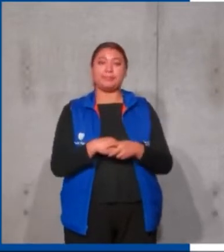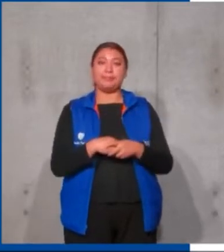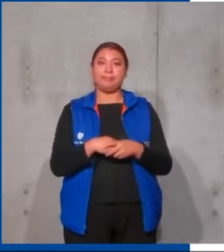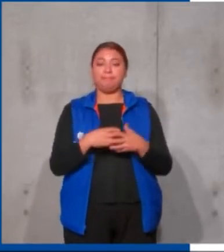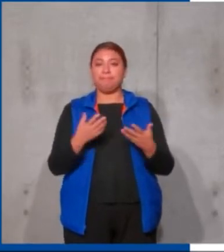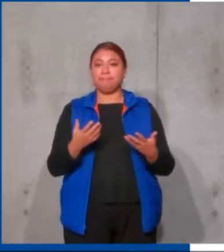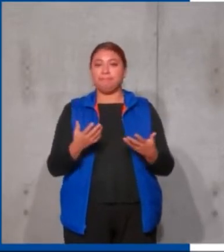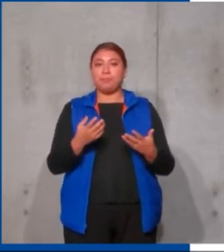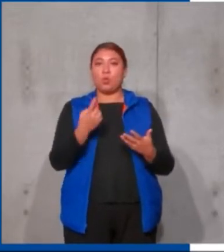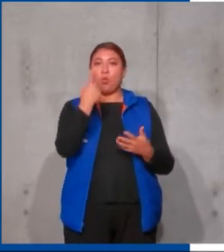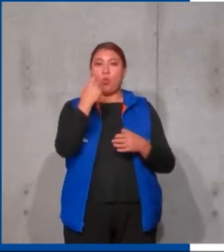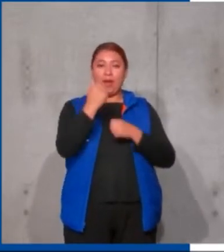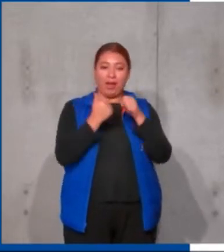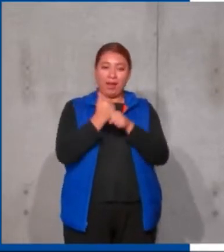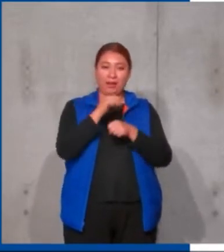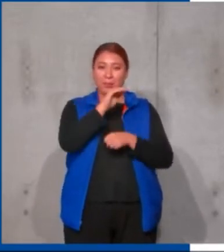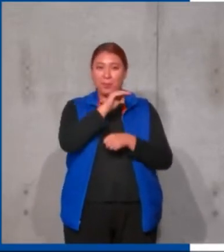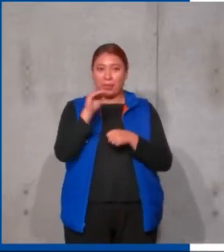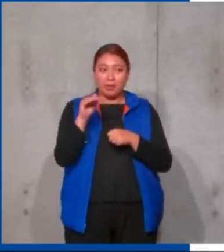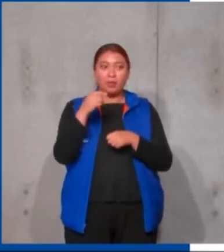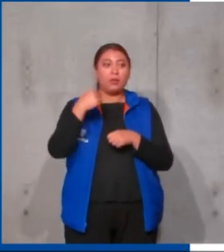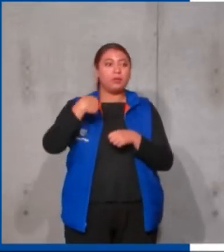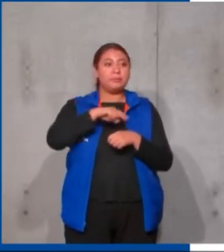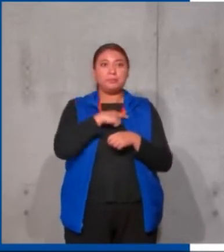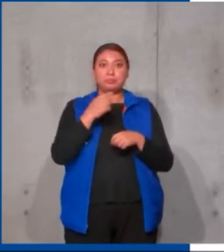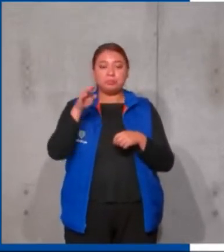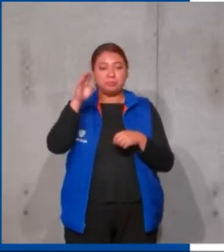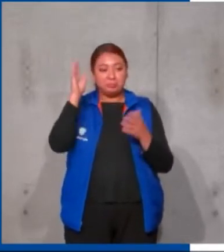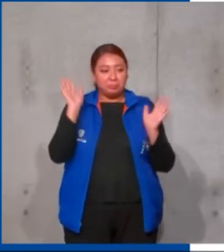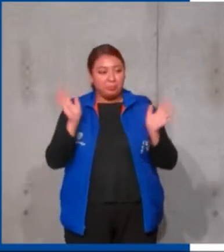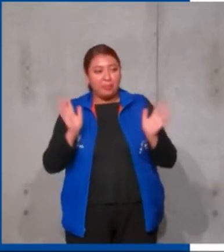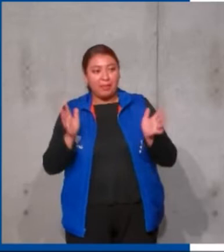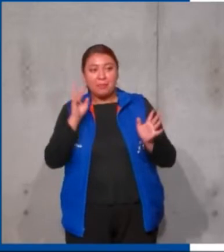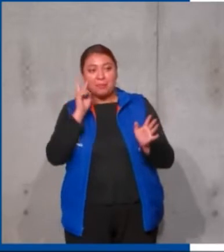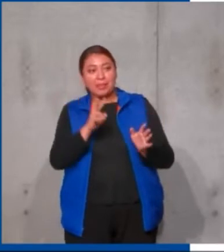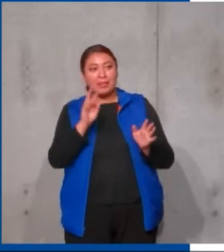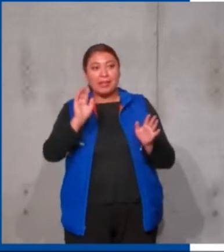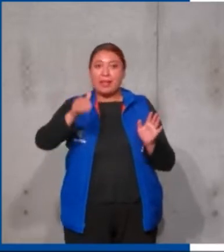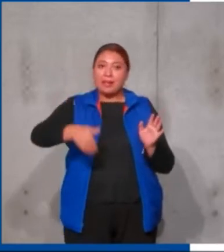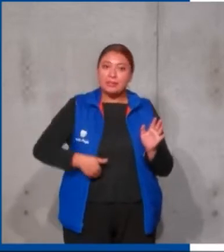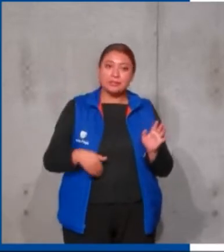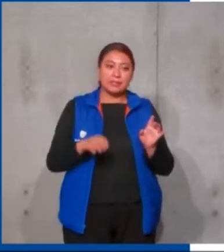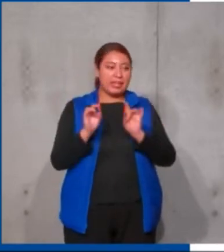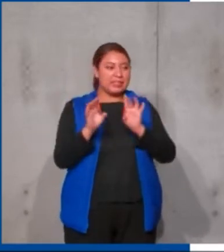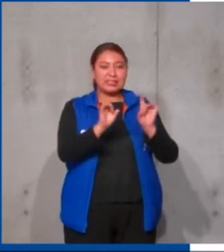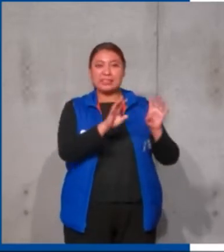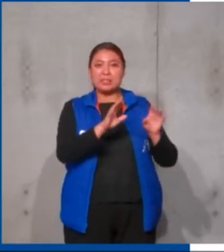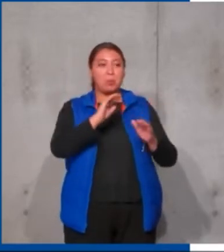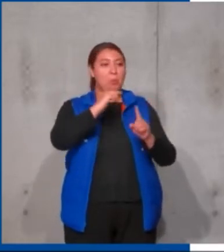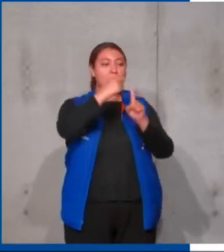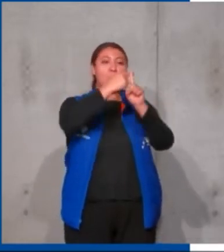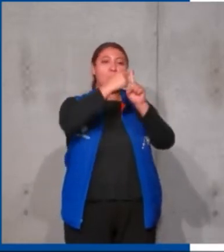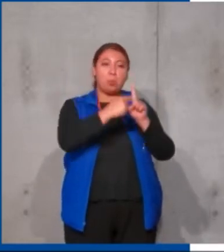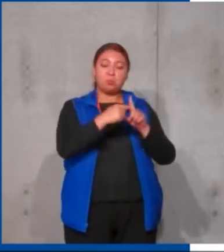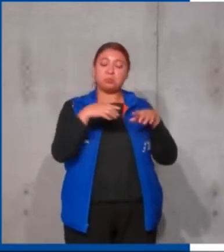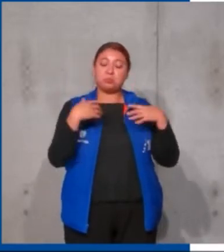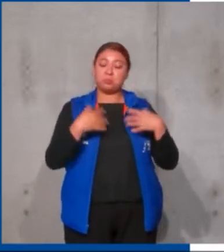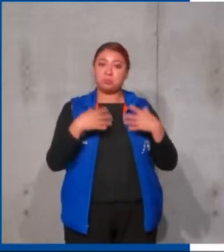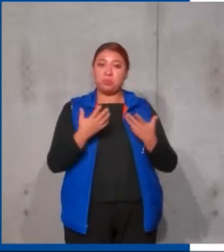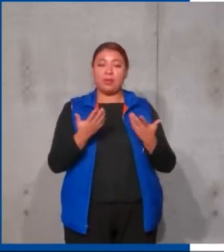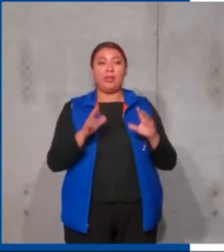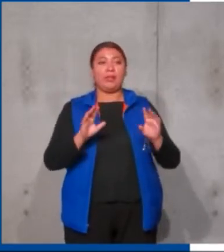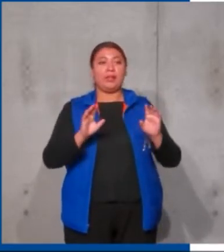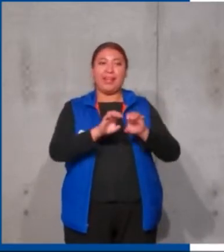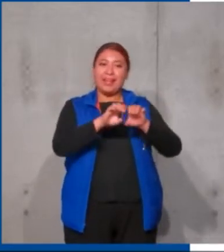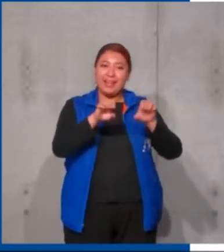hecho, podría decir que llevamos más de año y medio que no tenemos ni un solo accidente laboral porque hemos trabajado en capacitación, en dotar de equipo